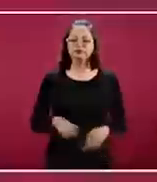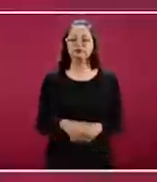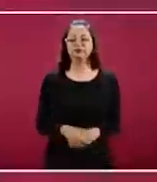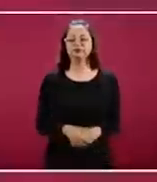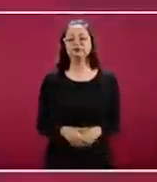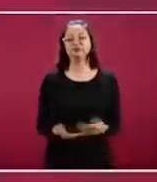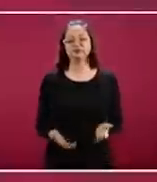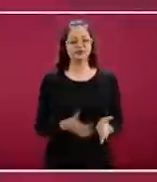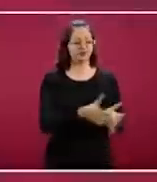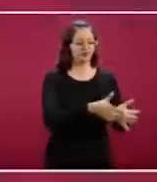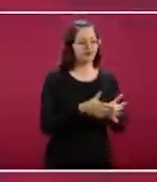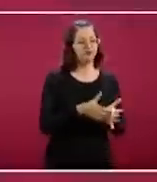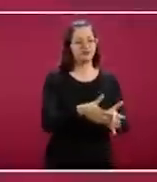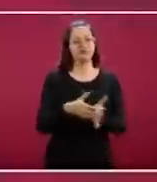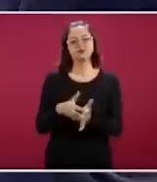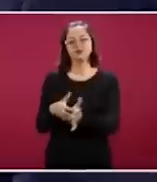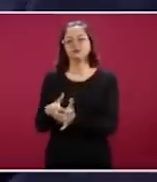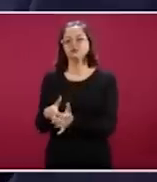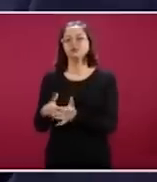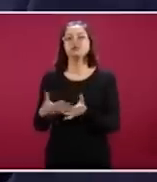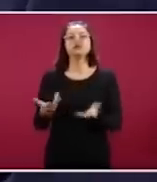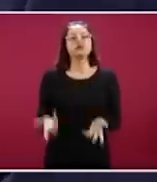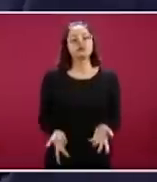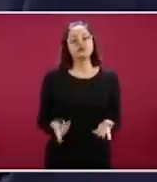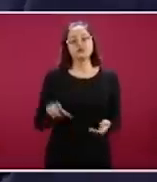ahorros, de no tener un gobierno